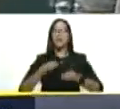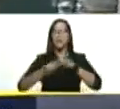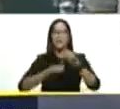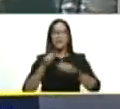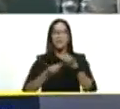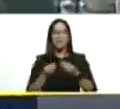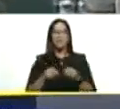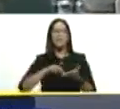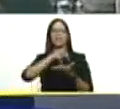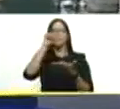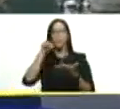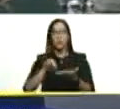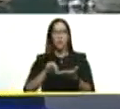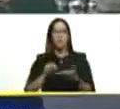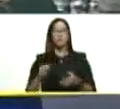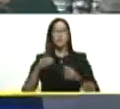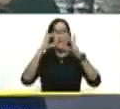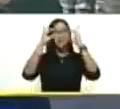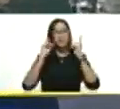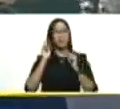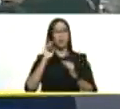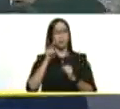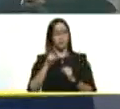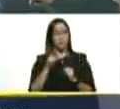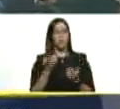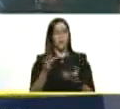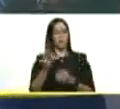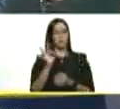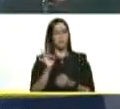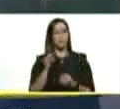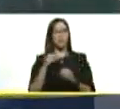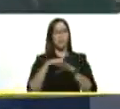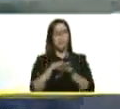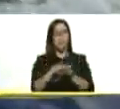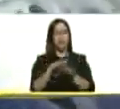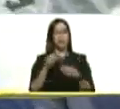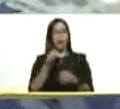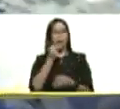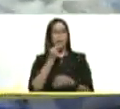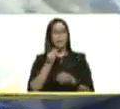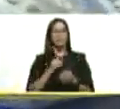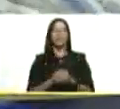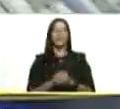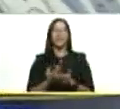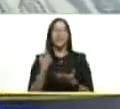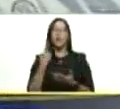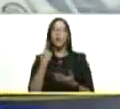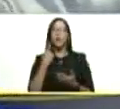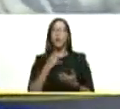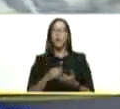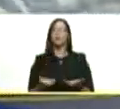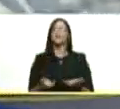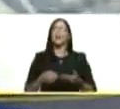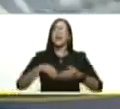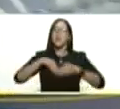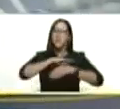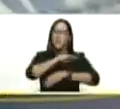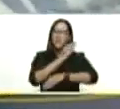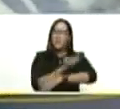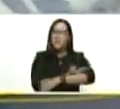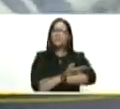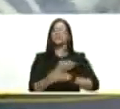Presidente, la decisión que usted ha tomado de incluir estos alimentos en las bolsas de alimentos es una ratificación de la definición